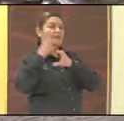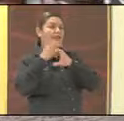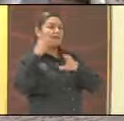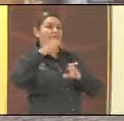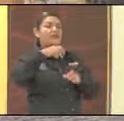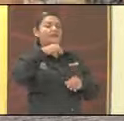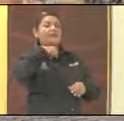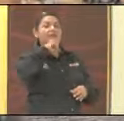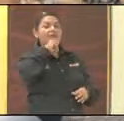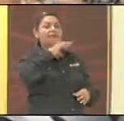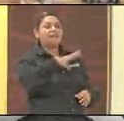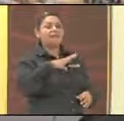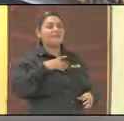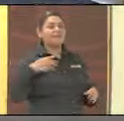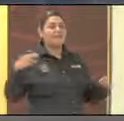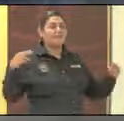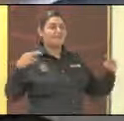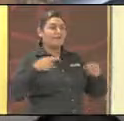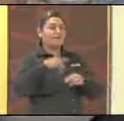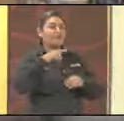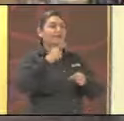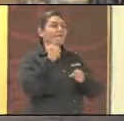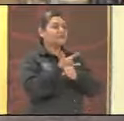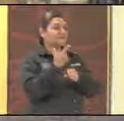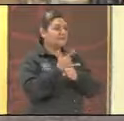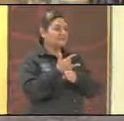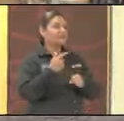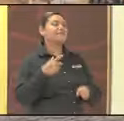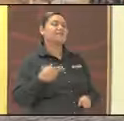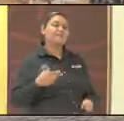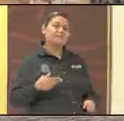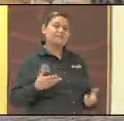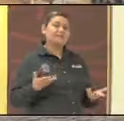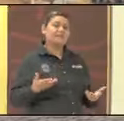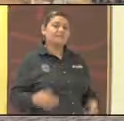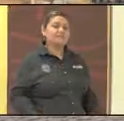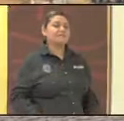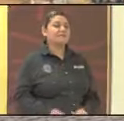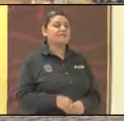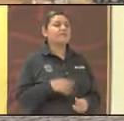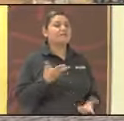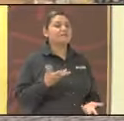uno. Sí, aquí pasan los taxis también, sí,